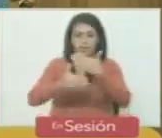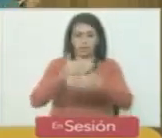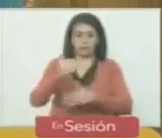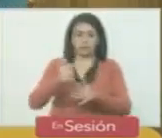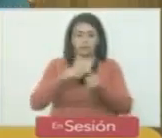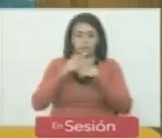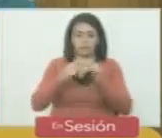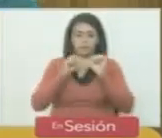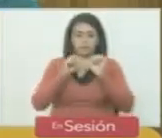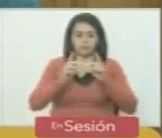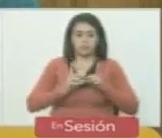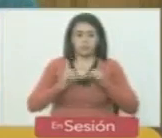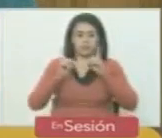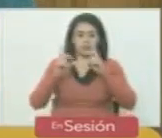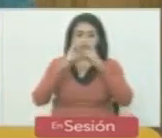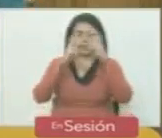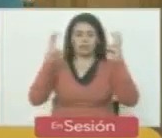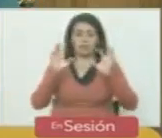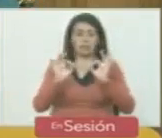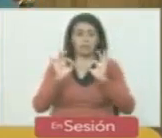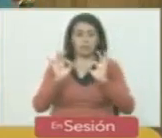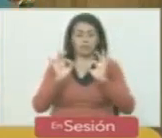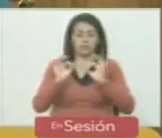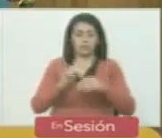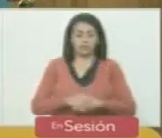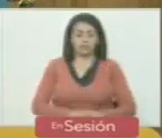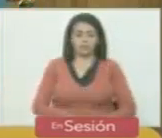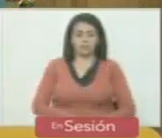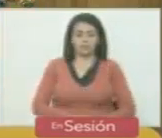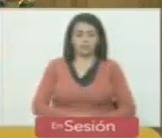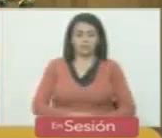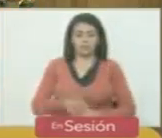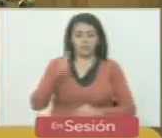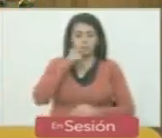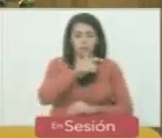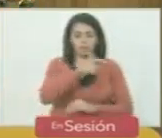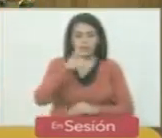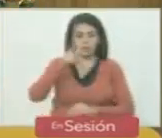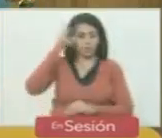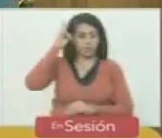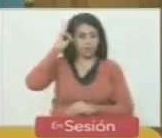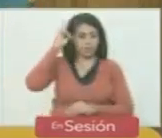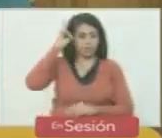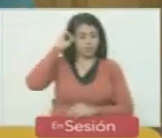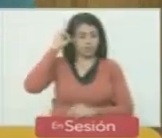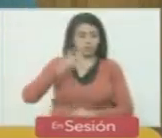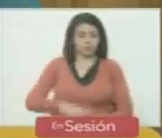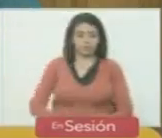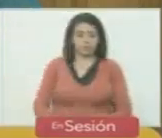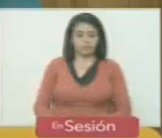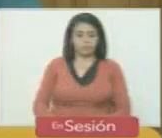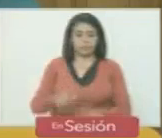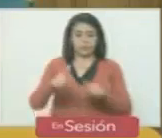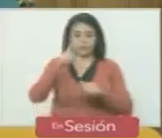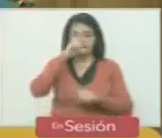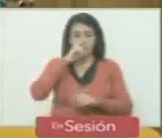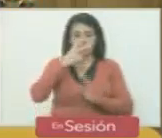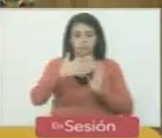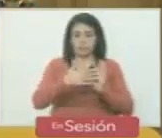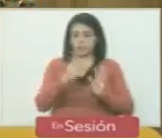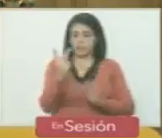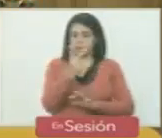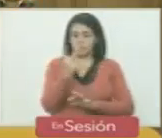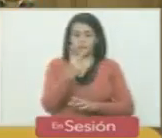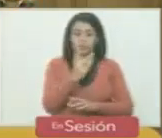se le dedica un tema especial para los pueblos indígenas. Este año